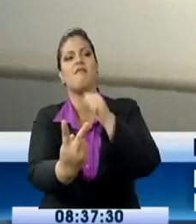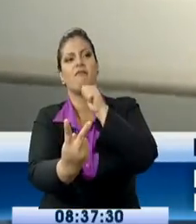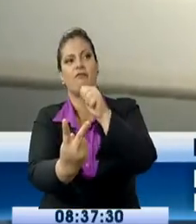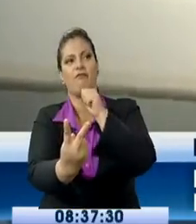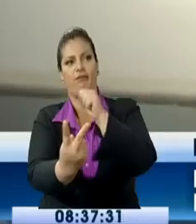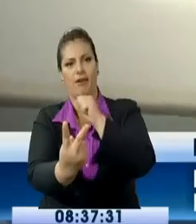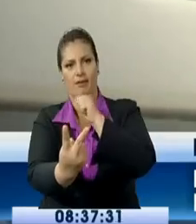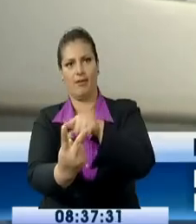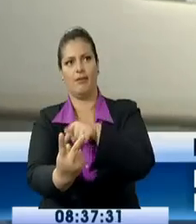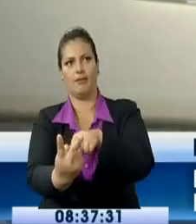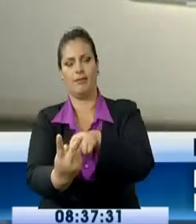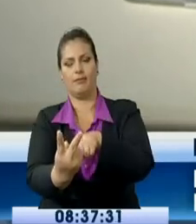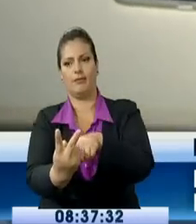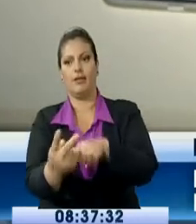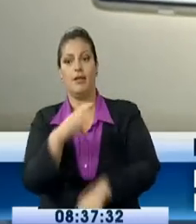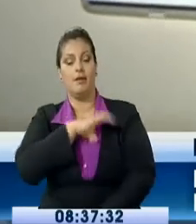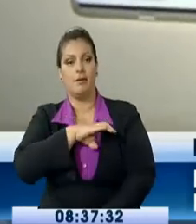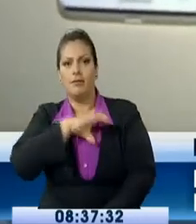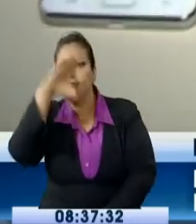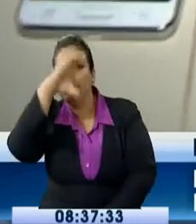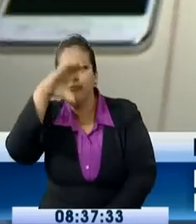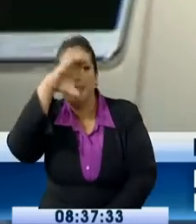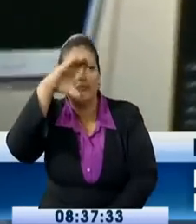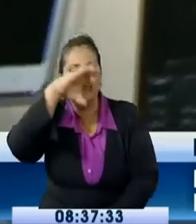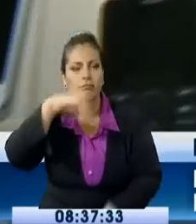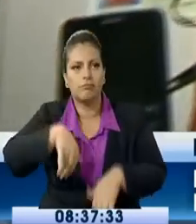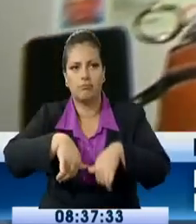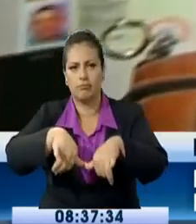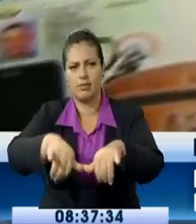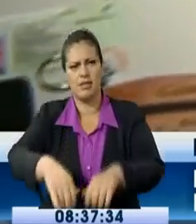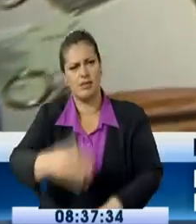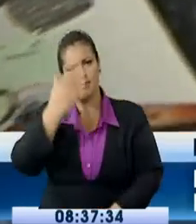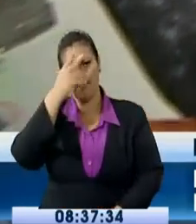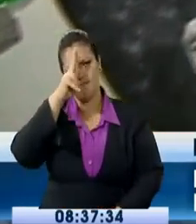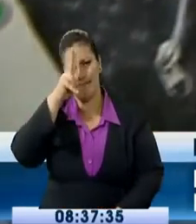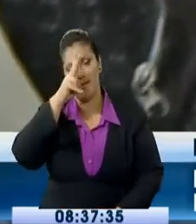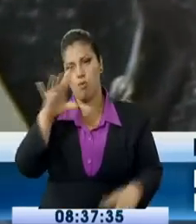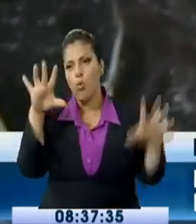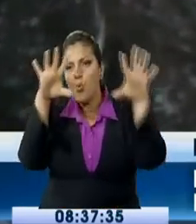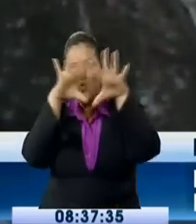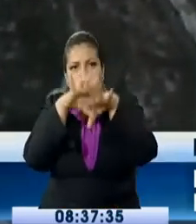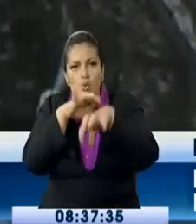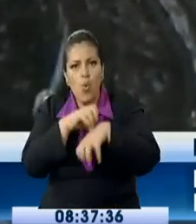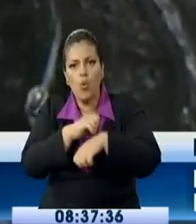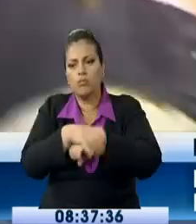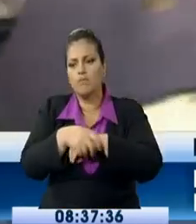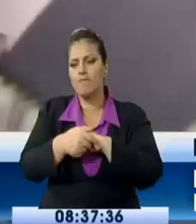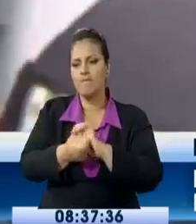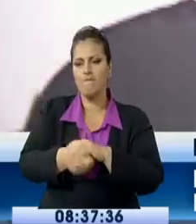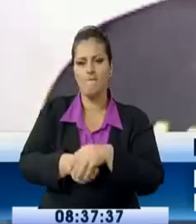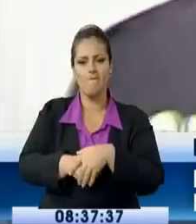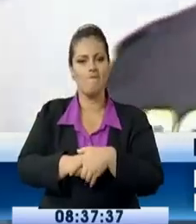antisociales que se aprovechaban horas de la noche para cometer sus fechorías en el norte de